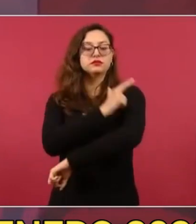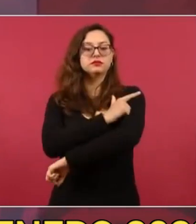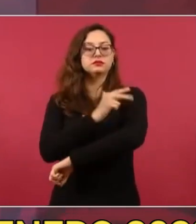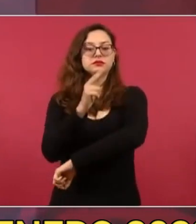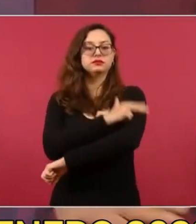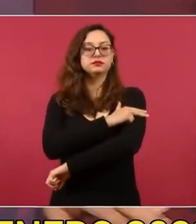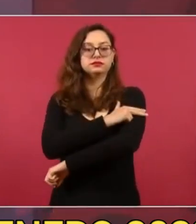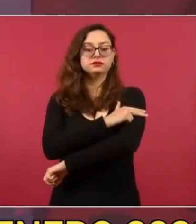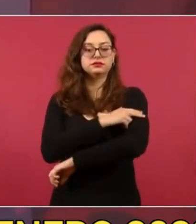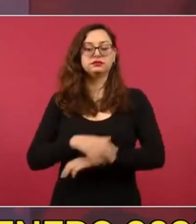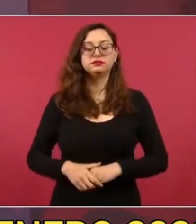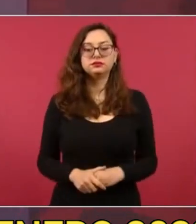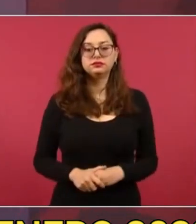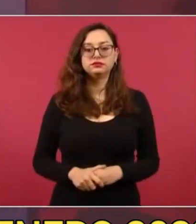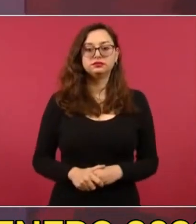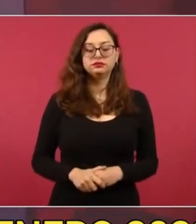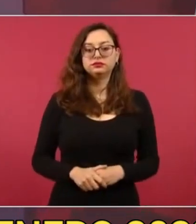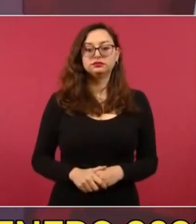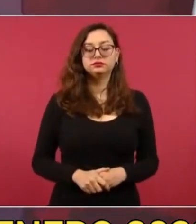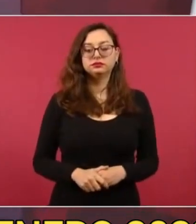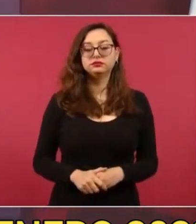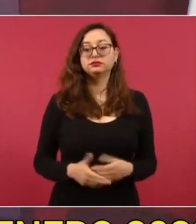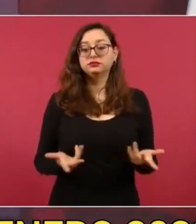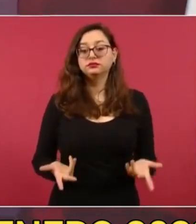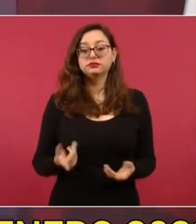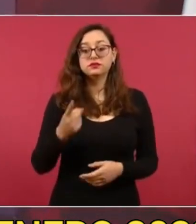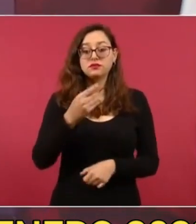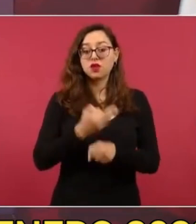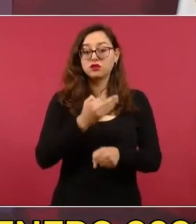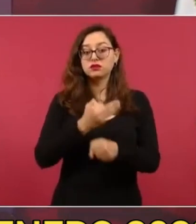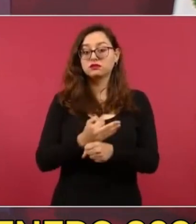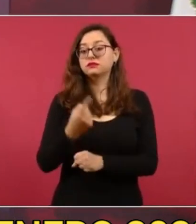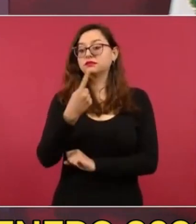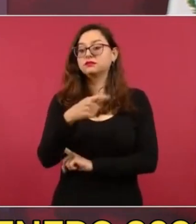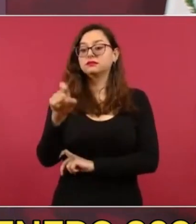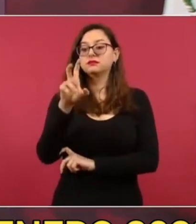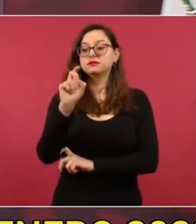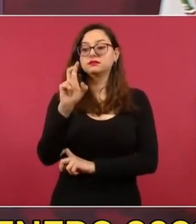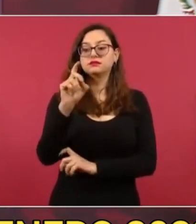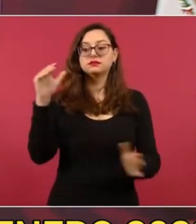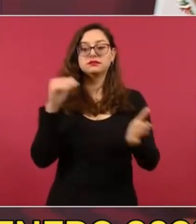y esos 20,000 se convierten en 130,000.